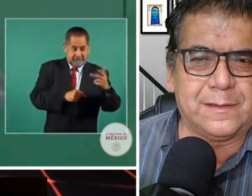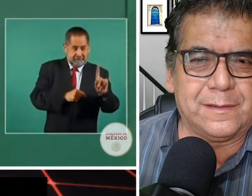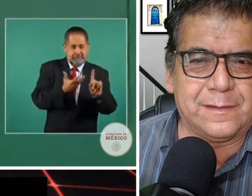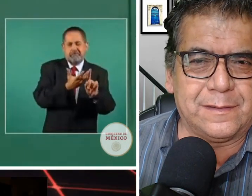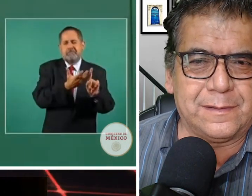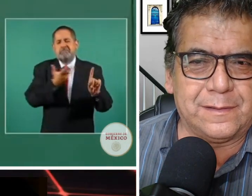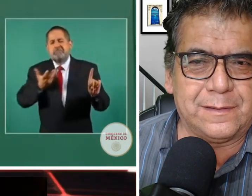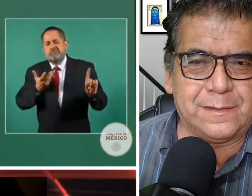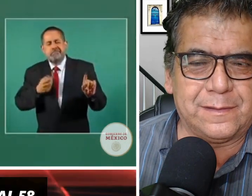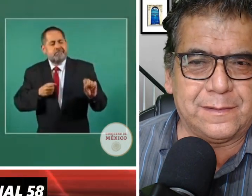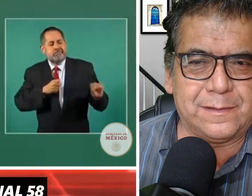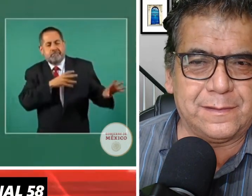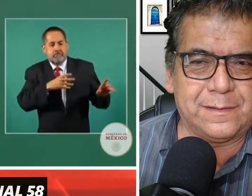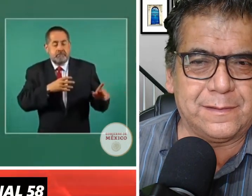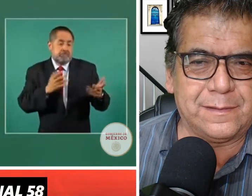dirigentes,